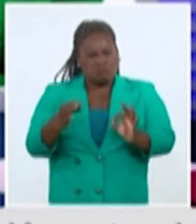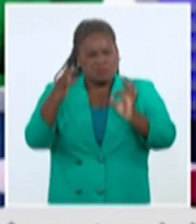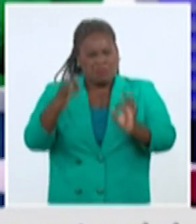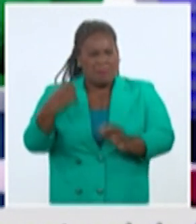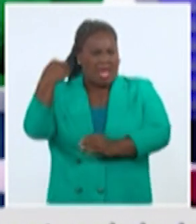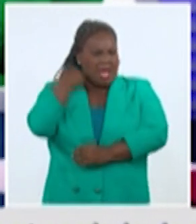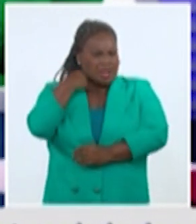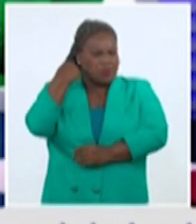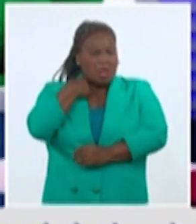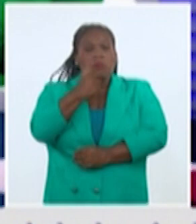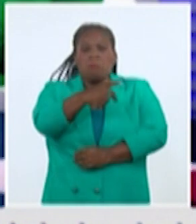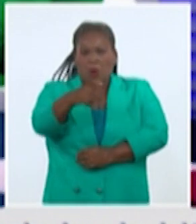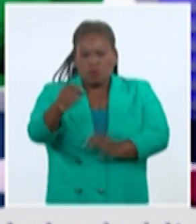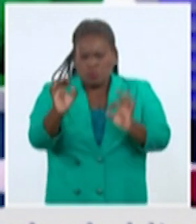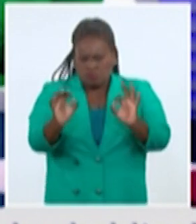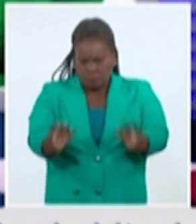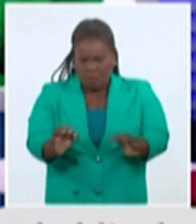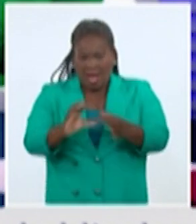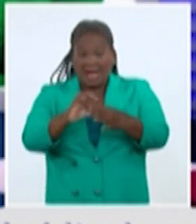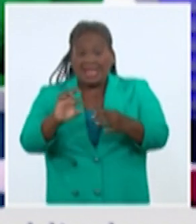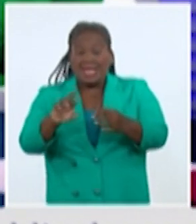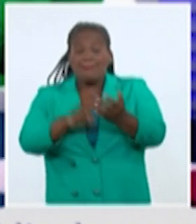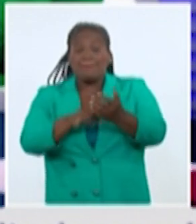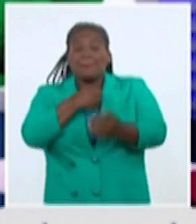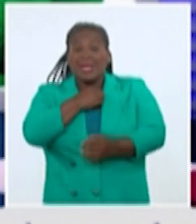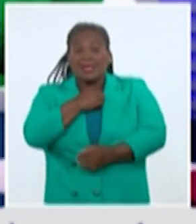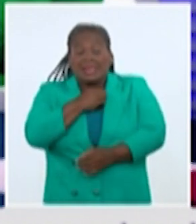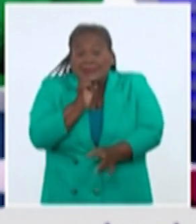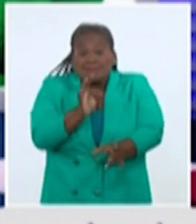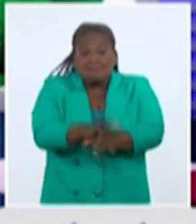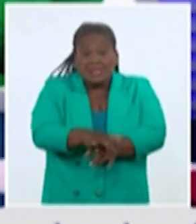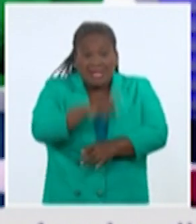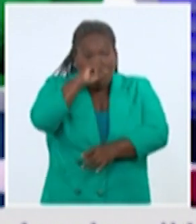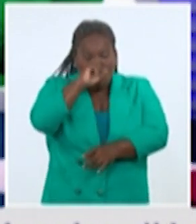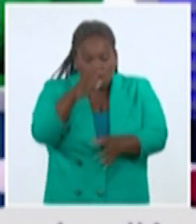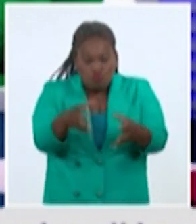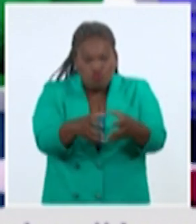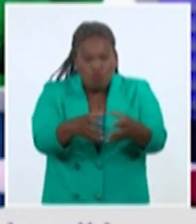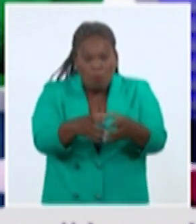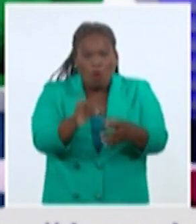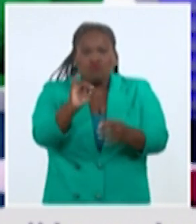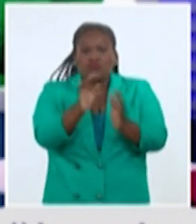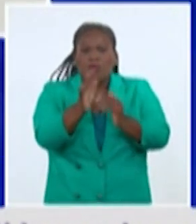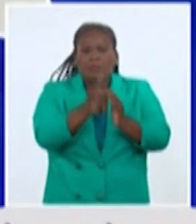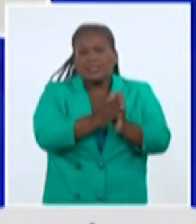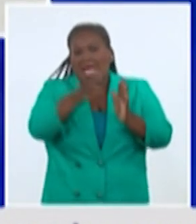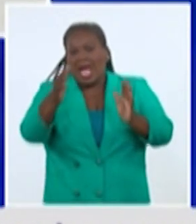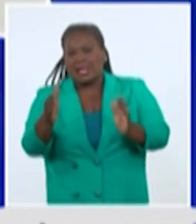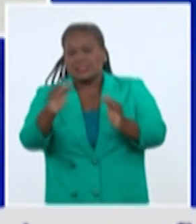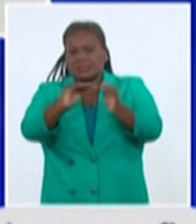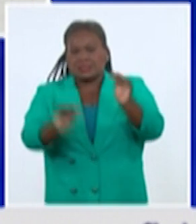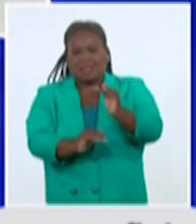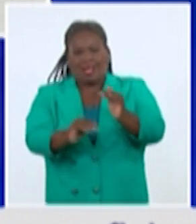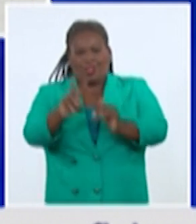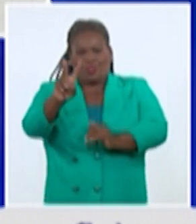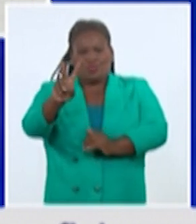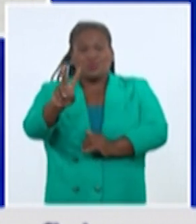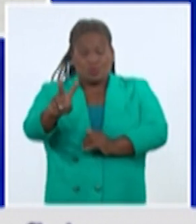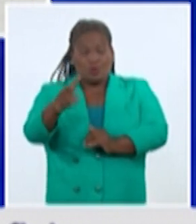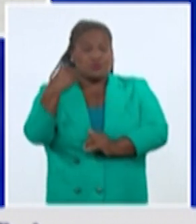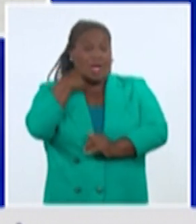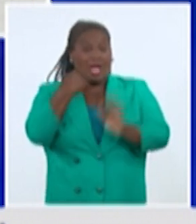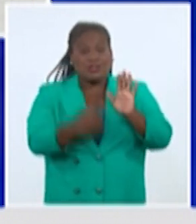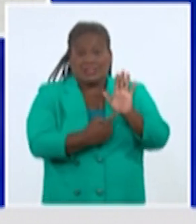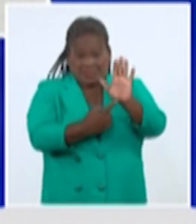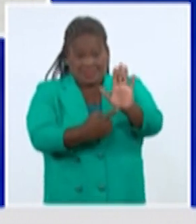vacunación. Habíamos iniciado con los niños más pequeños, desde los 6 meses hasta los menores de 2 años. Intervención que empezó